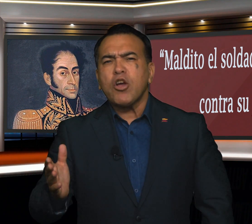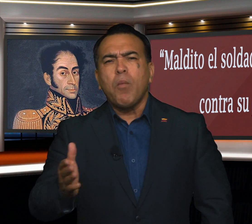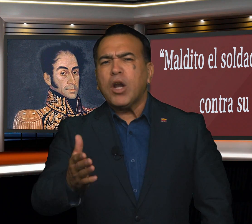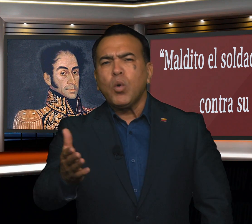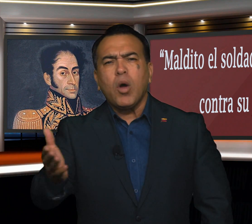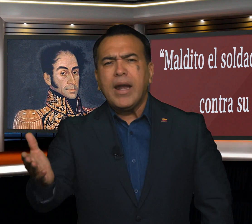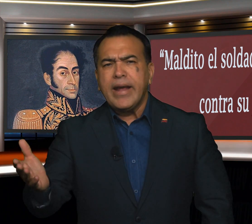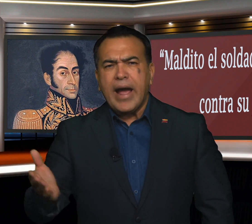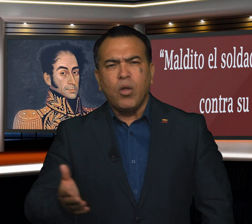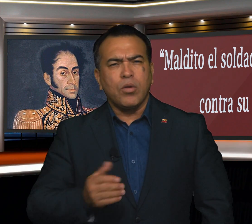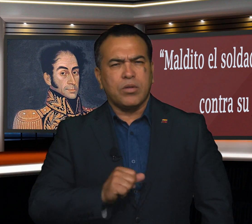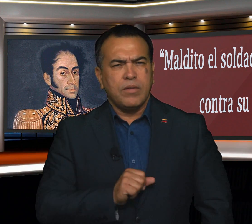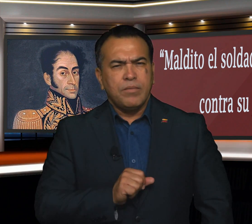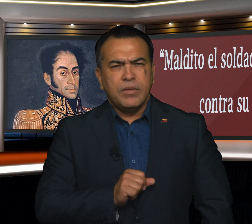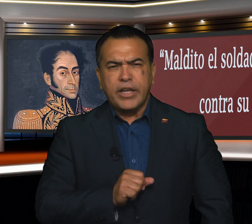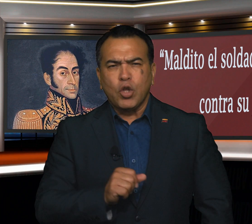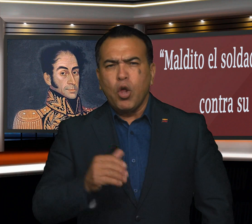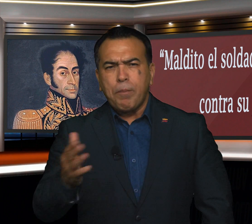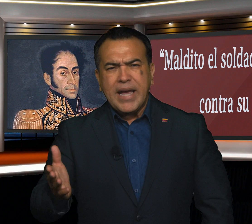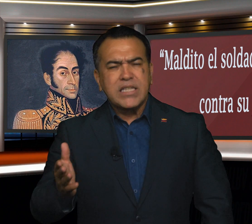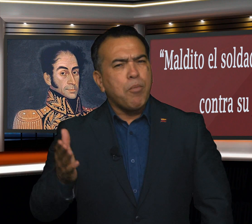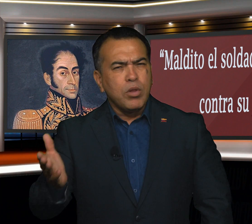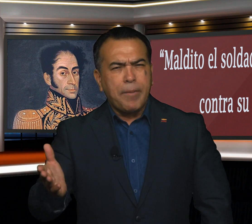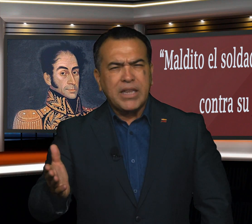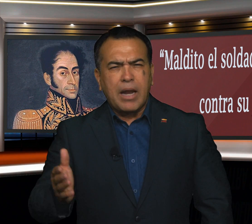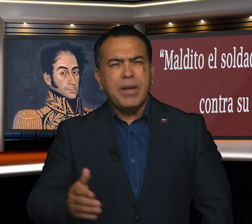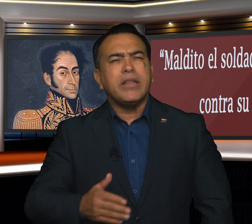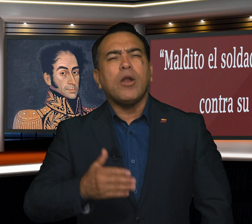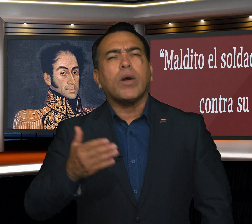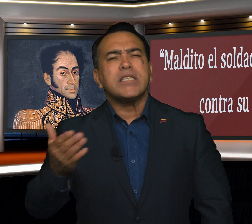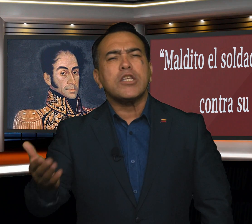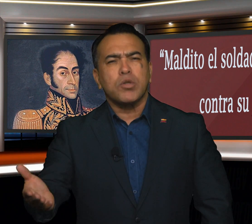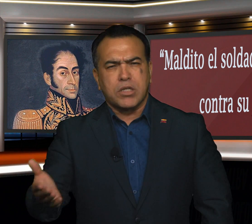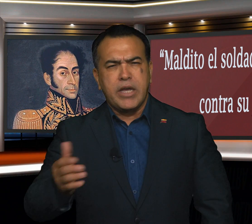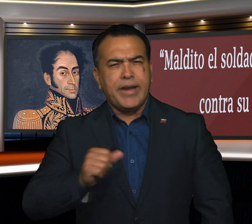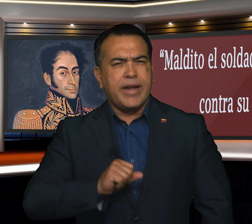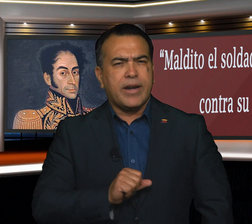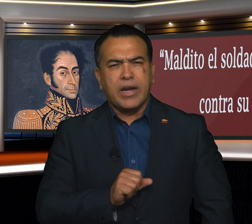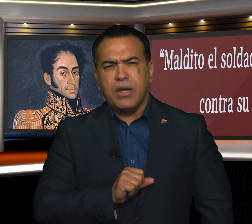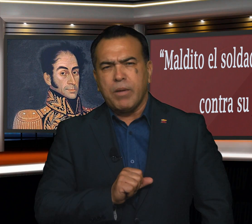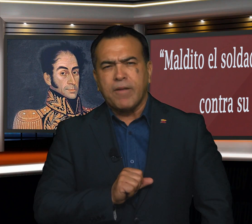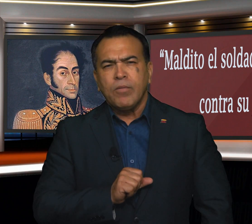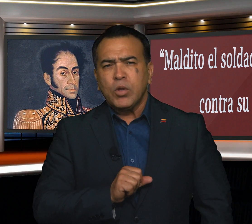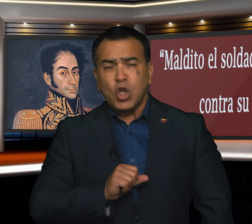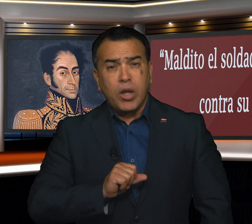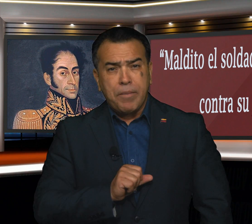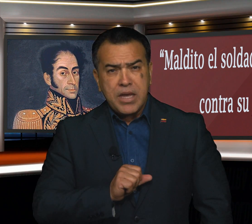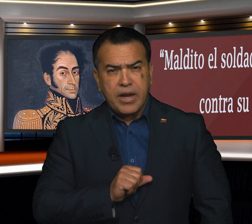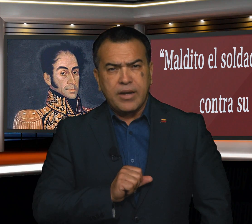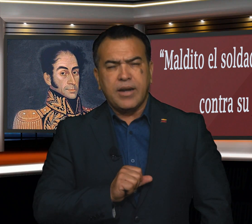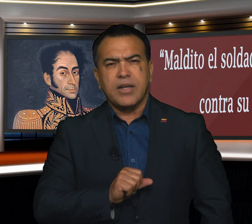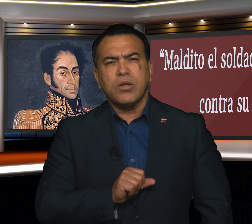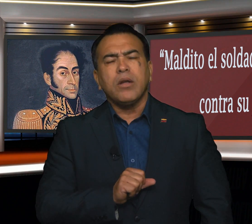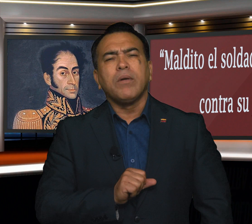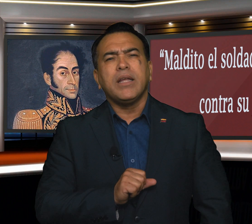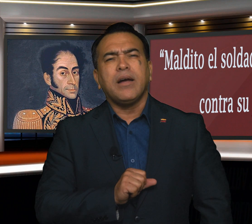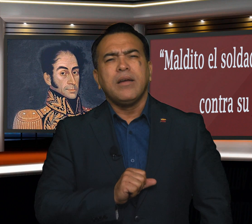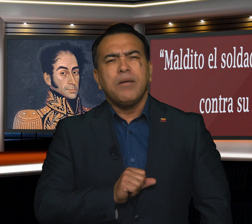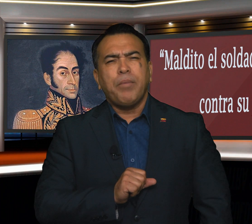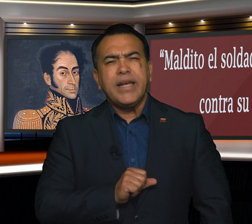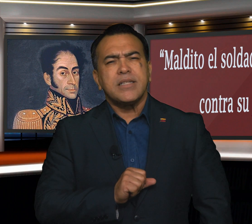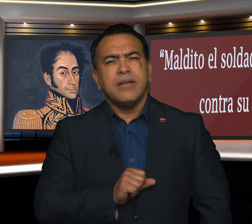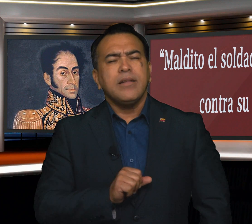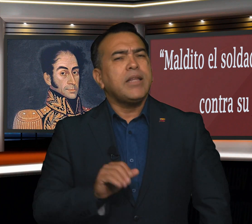es así como algunos aliados de estos dos países, fundamentalmente en lo que se sostiene el régimen todavía en las Naciones